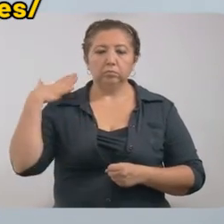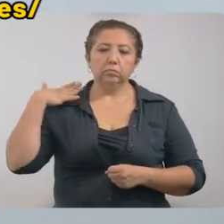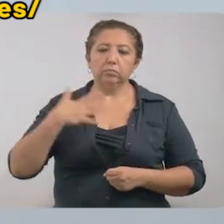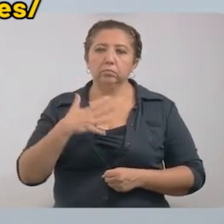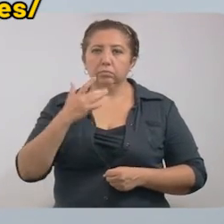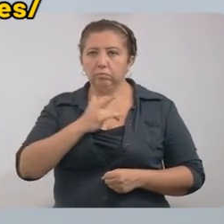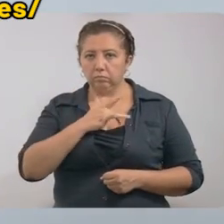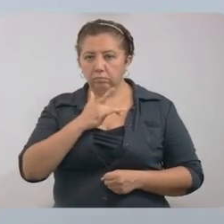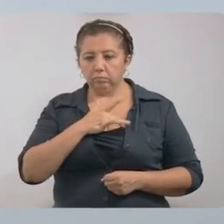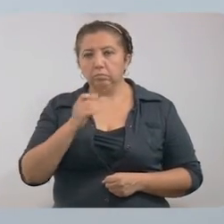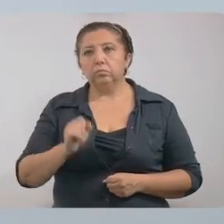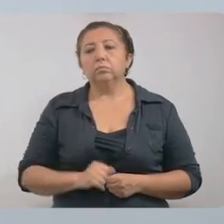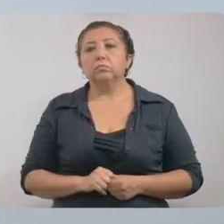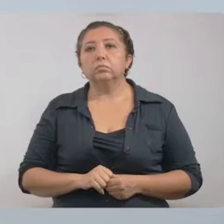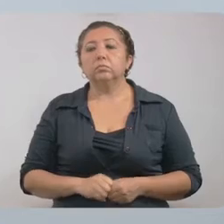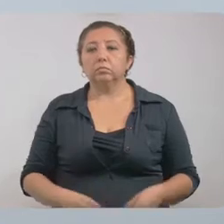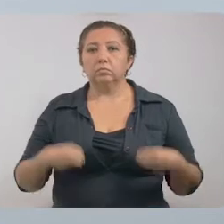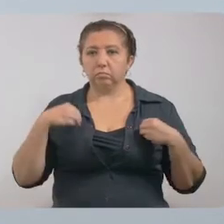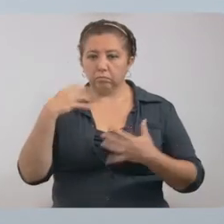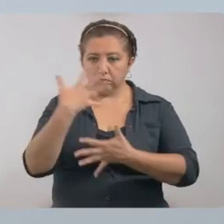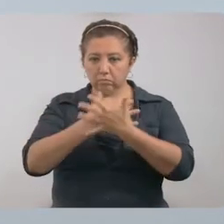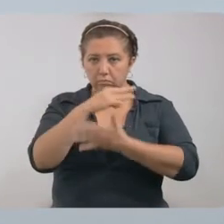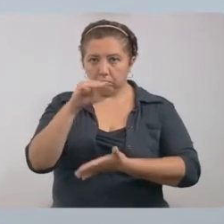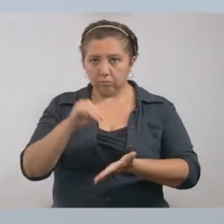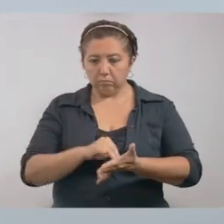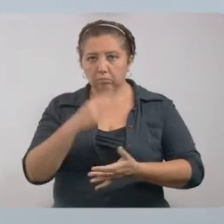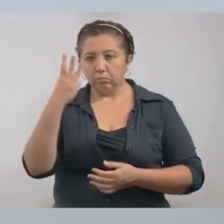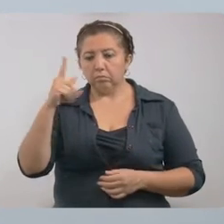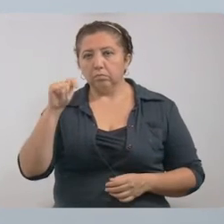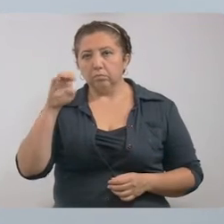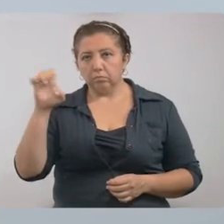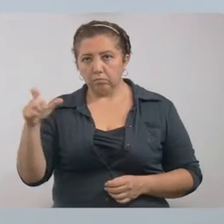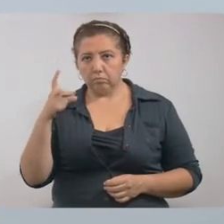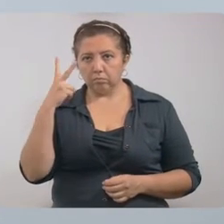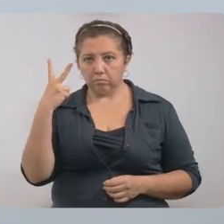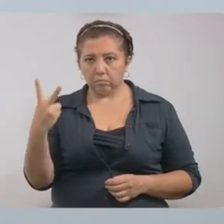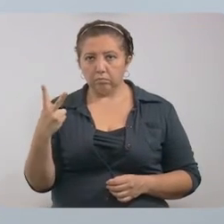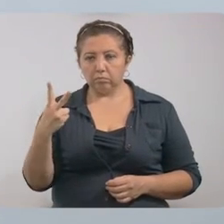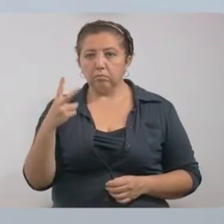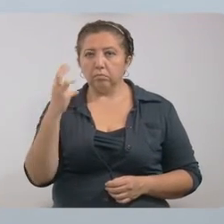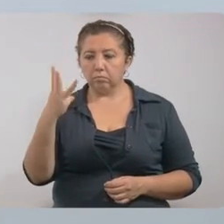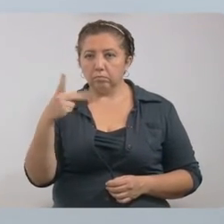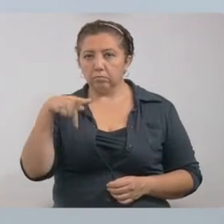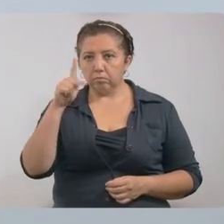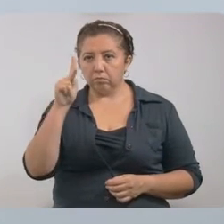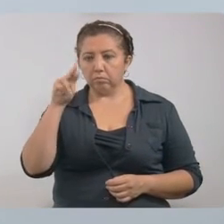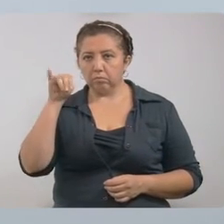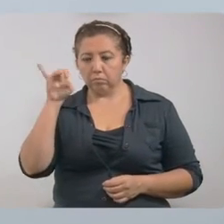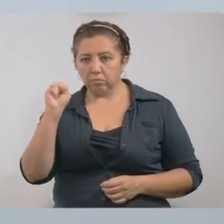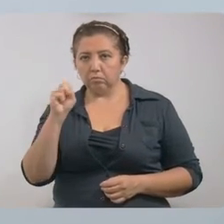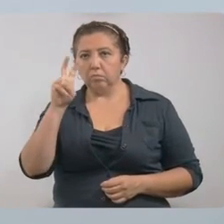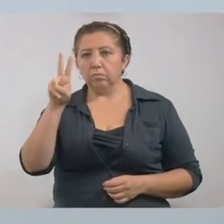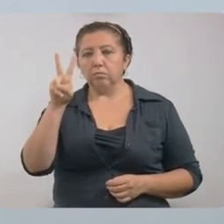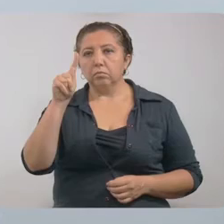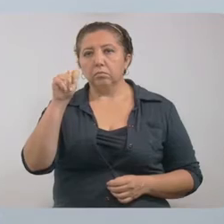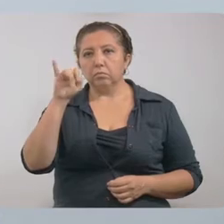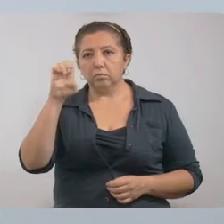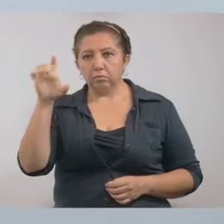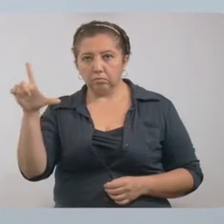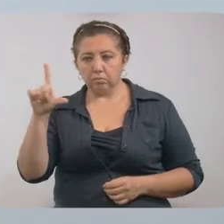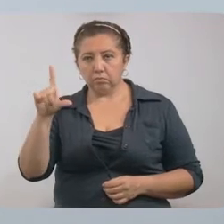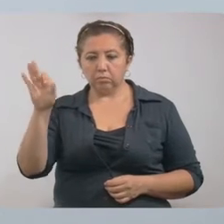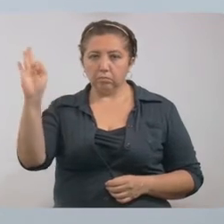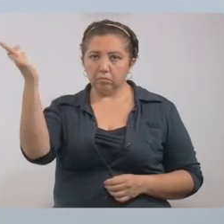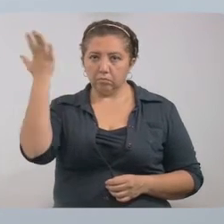EPOC y cardiopatía. Residían 15 en Mérida, 3 en Ticul, 3 en Canacín, 2 en Ticul,